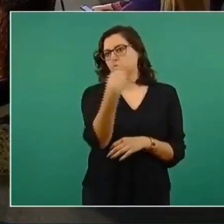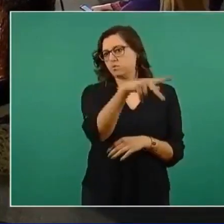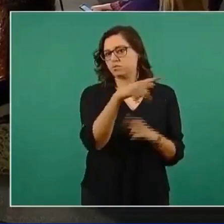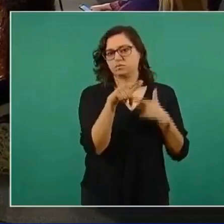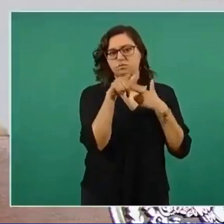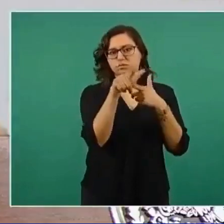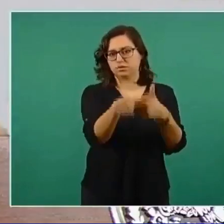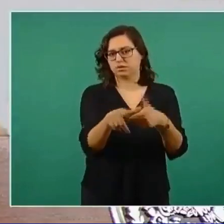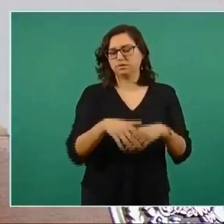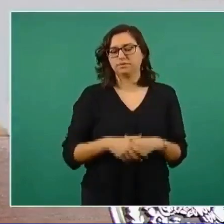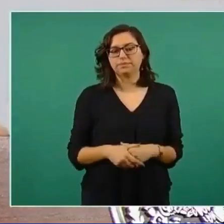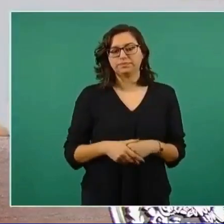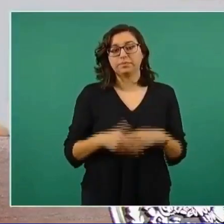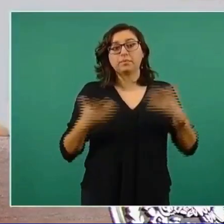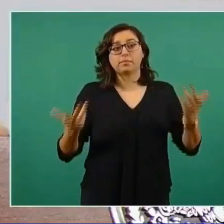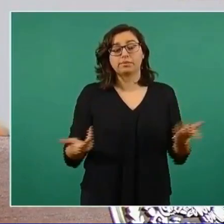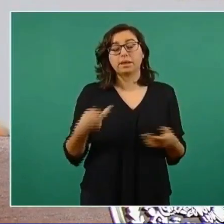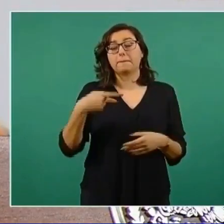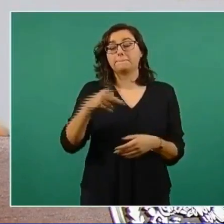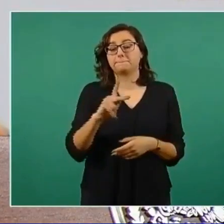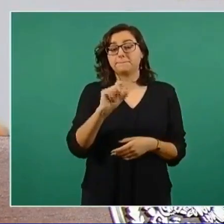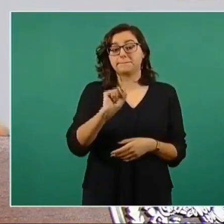Shell decidió vender